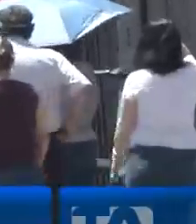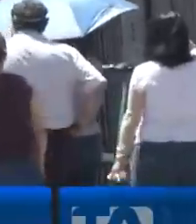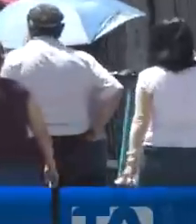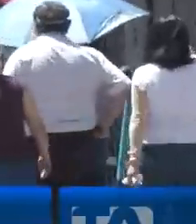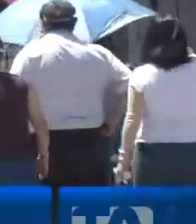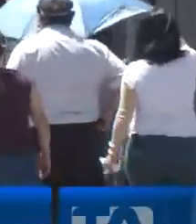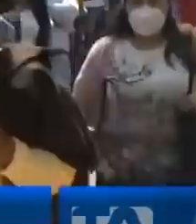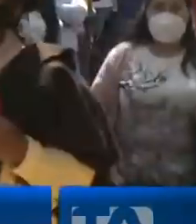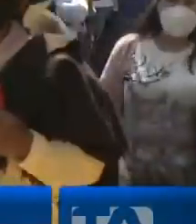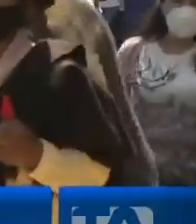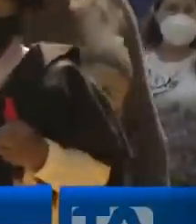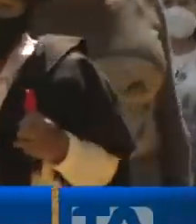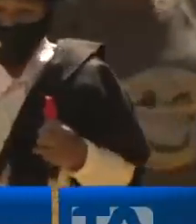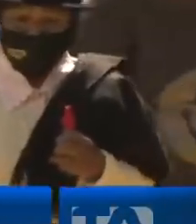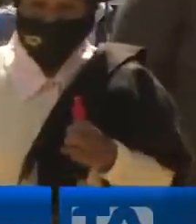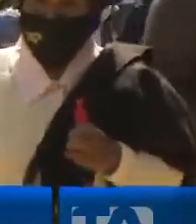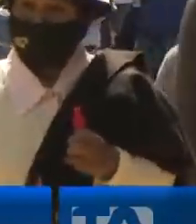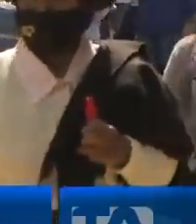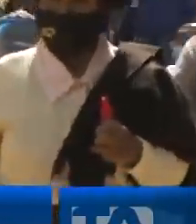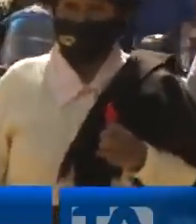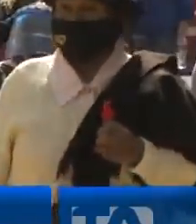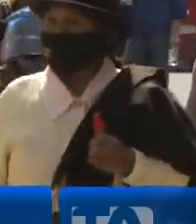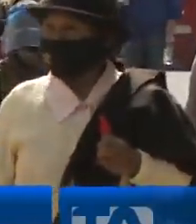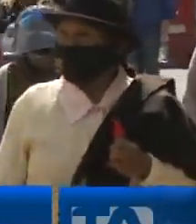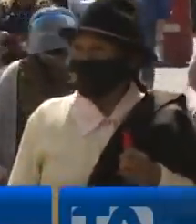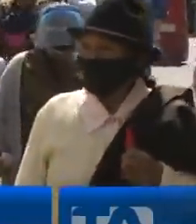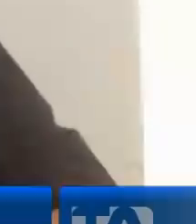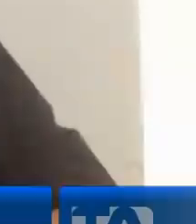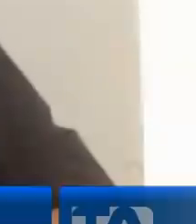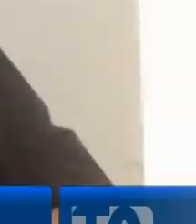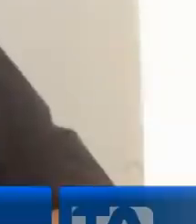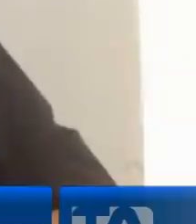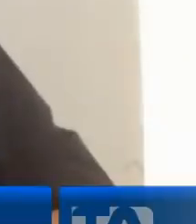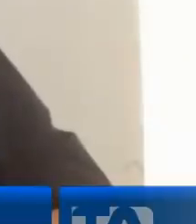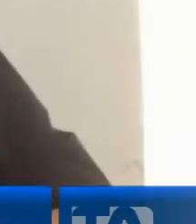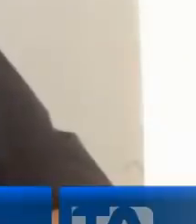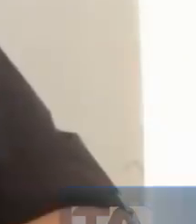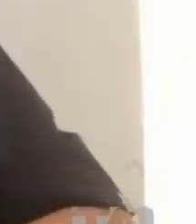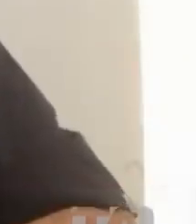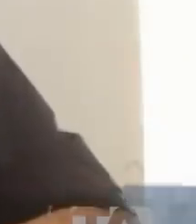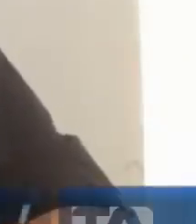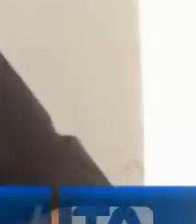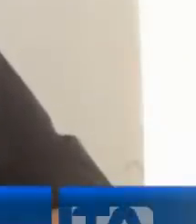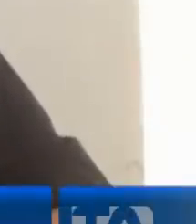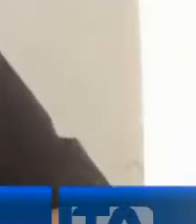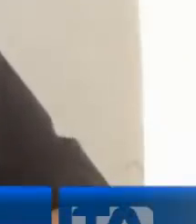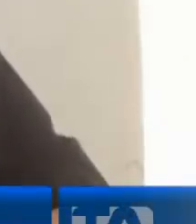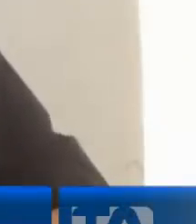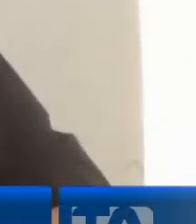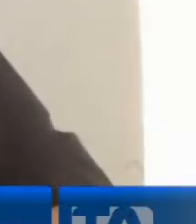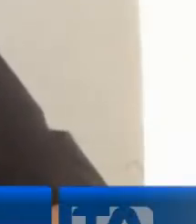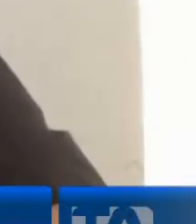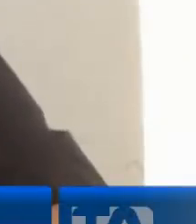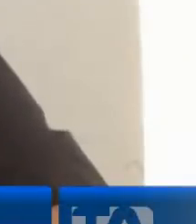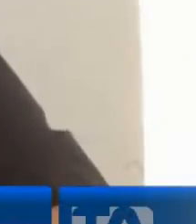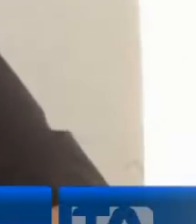aglomeraciones en medio de la pandemia se traducen en un inminente incremento de casos. Que es muy seguro que vamos a tener un repunte de casos tras lo sucedido